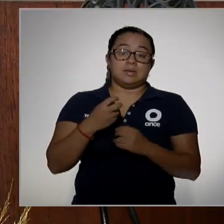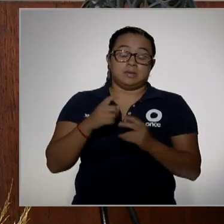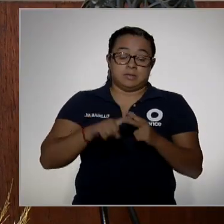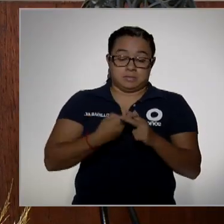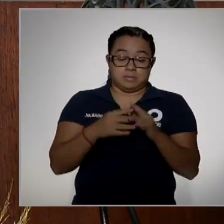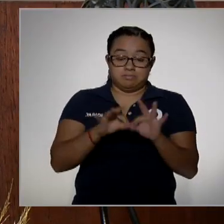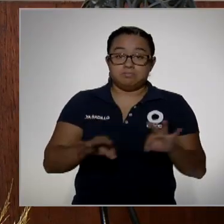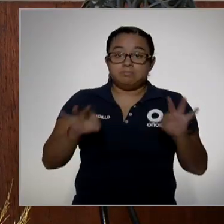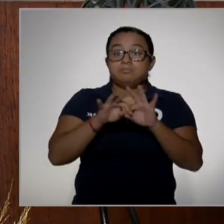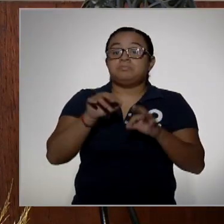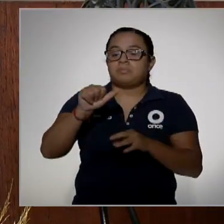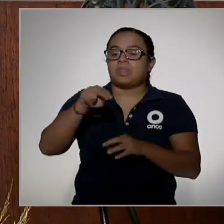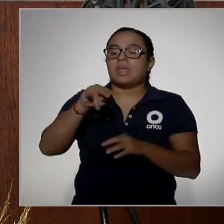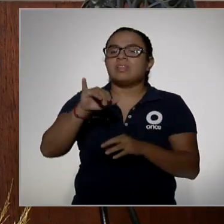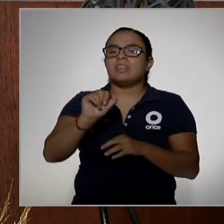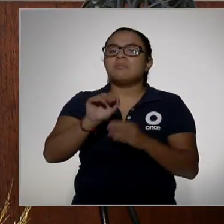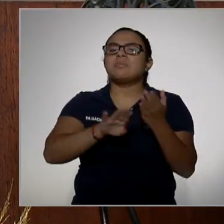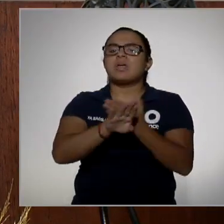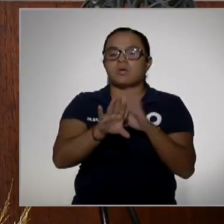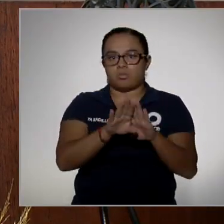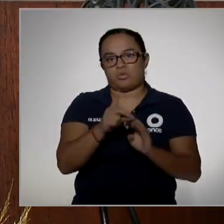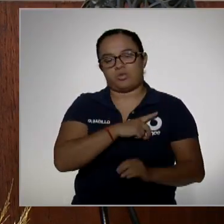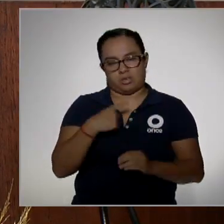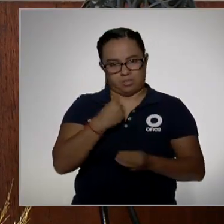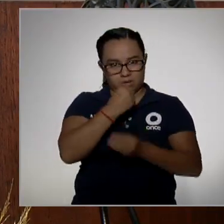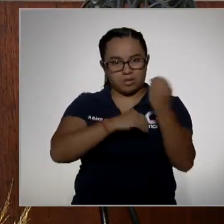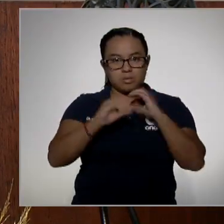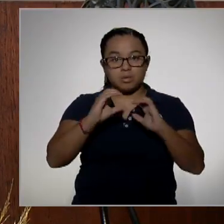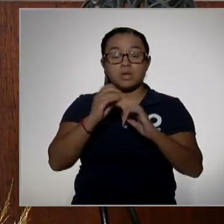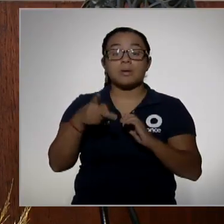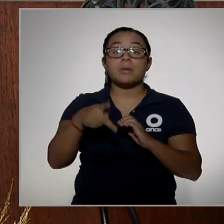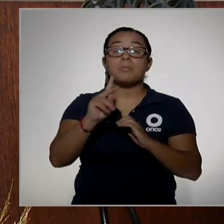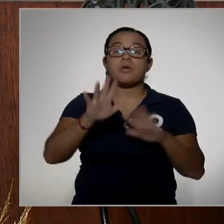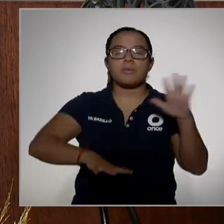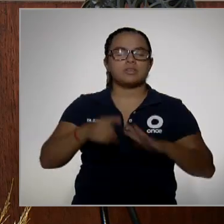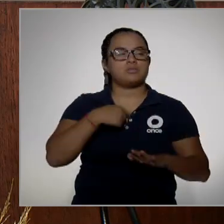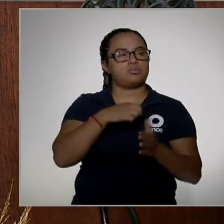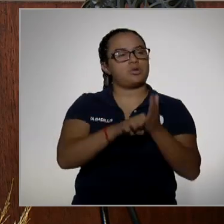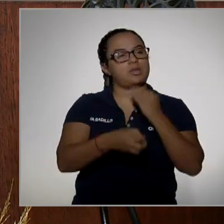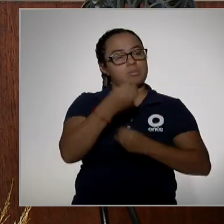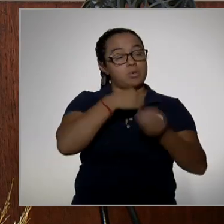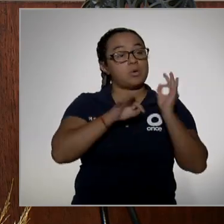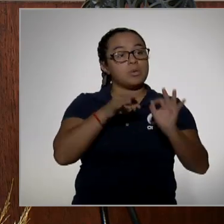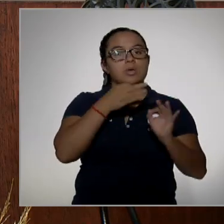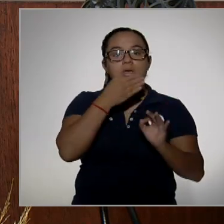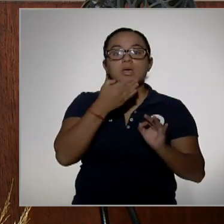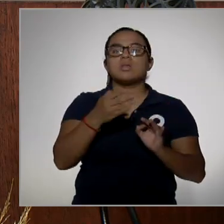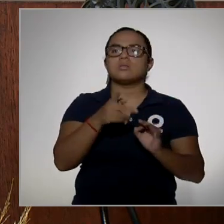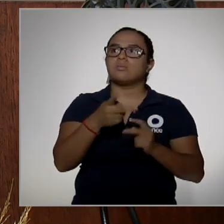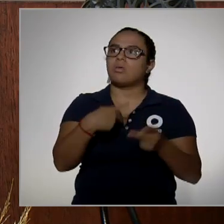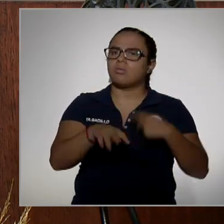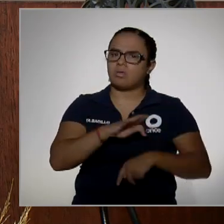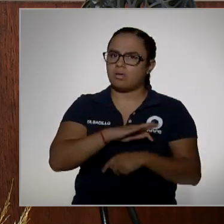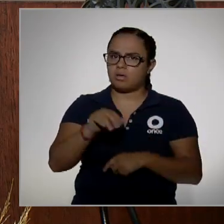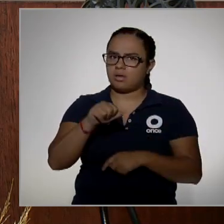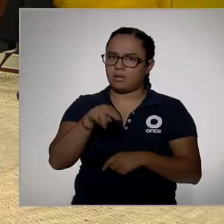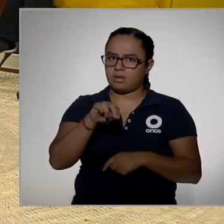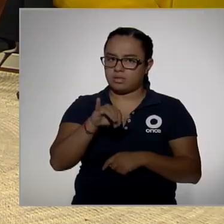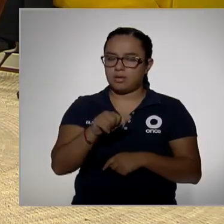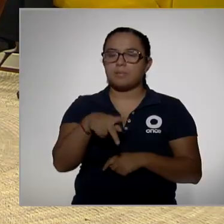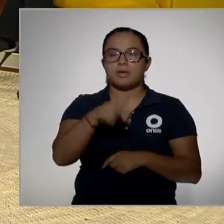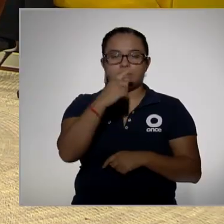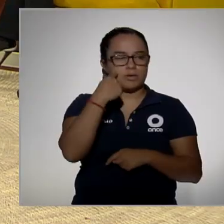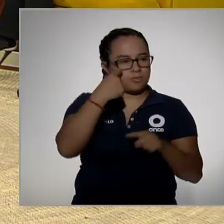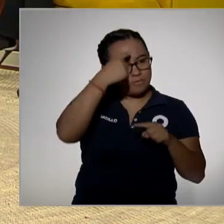para evitar anemia vamos a ver que hay muchos tipos que a veces aunque te alimentes perfecto puedes tener anemia pero vámonos de loba de lo más fácil a lo más